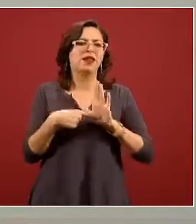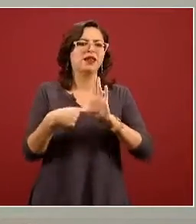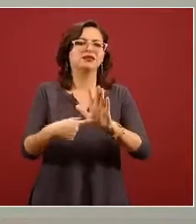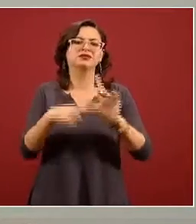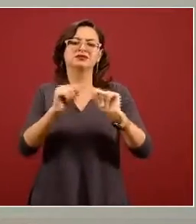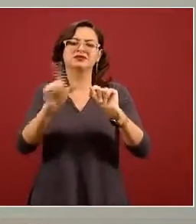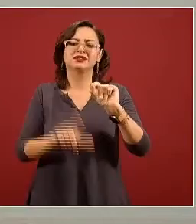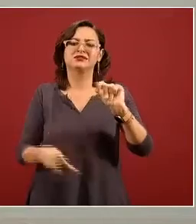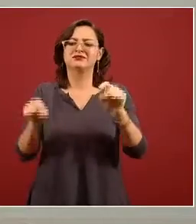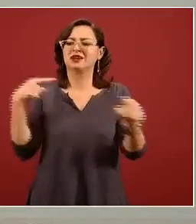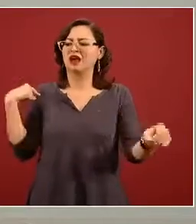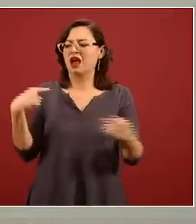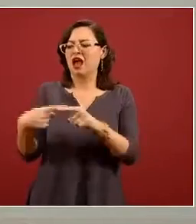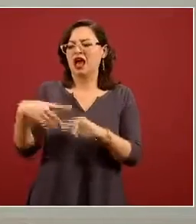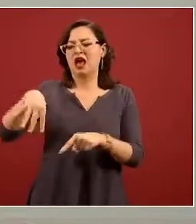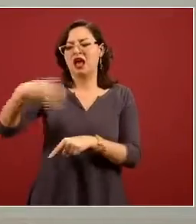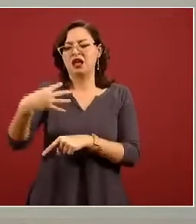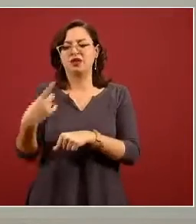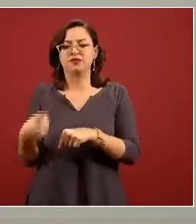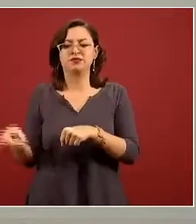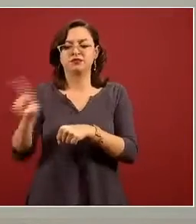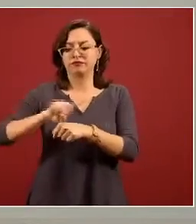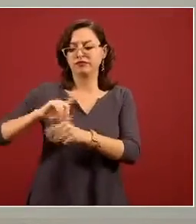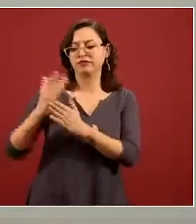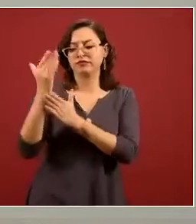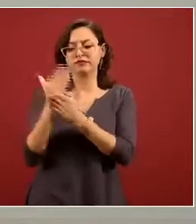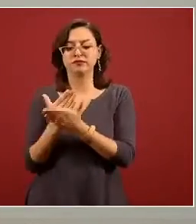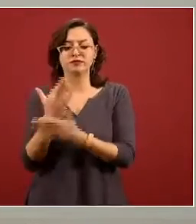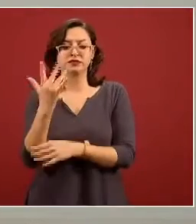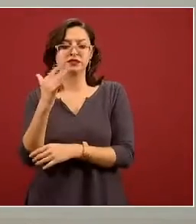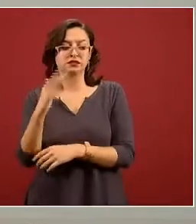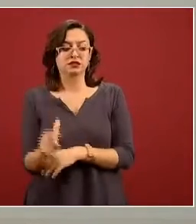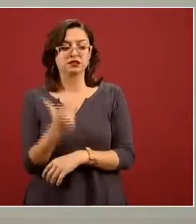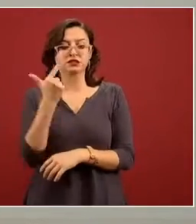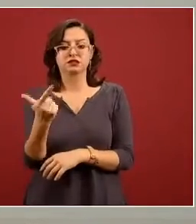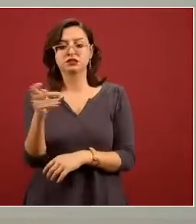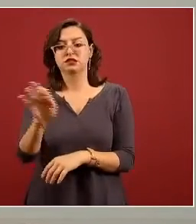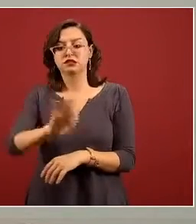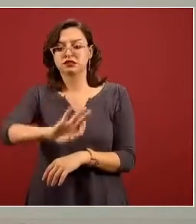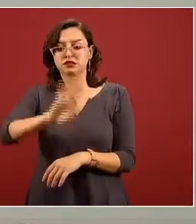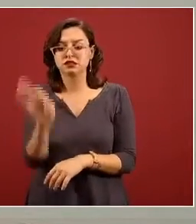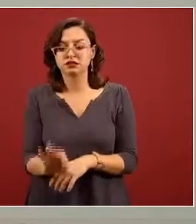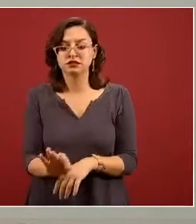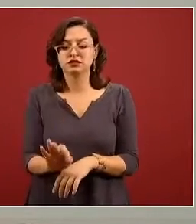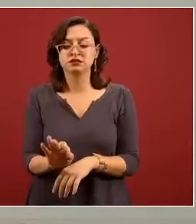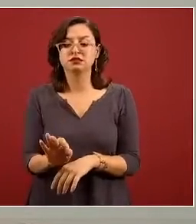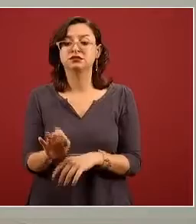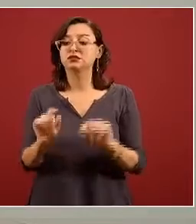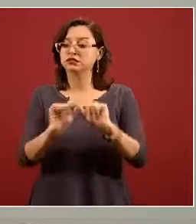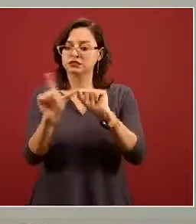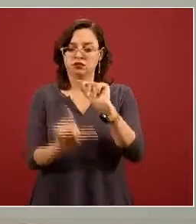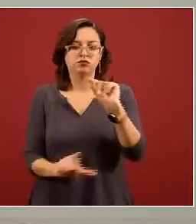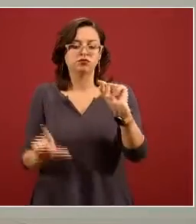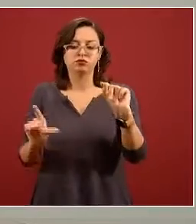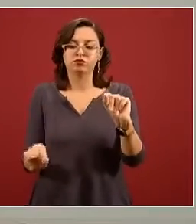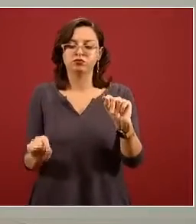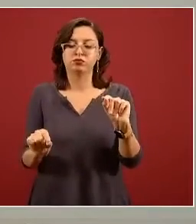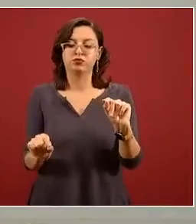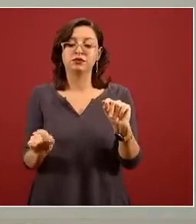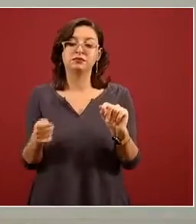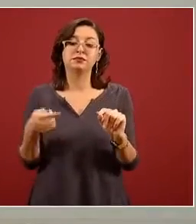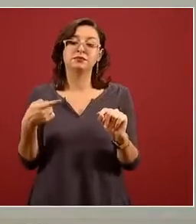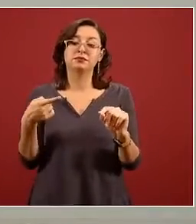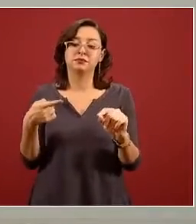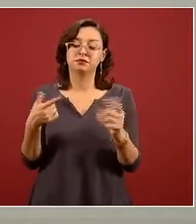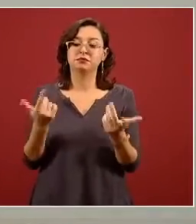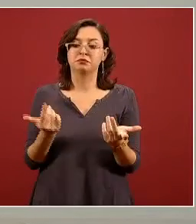que de los últimos 14 días había disminuido un 57% la movilidad nacional. El problema,